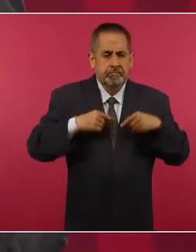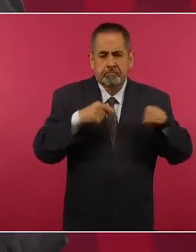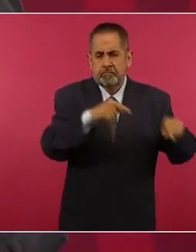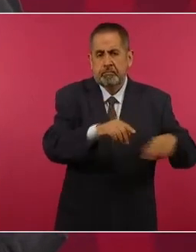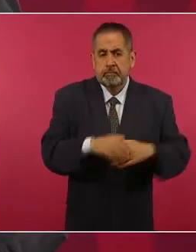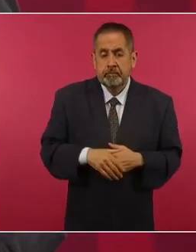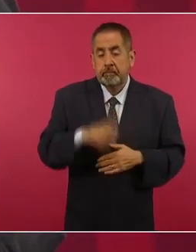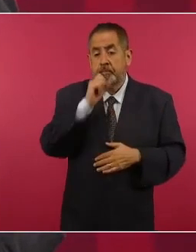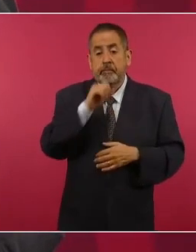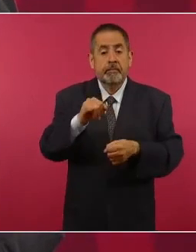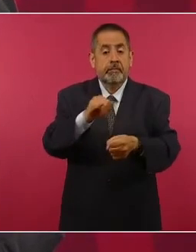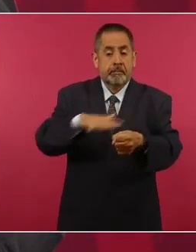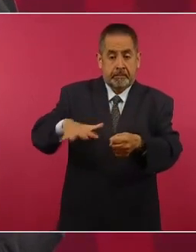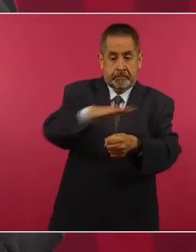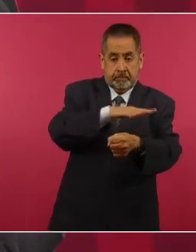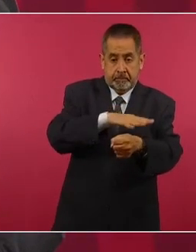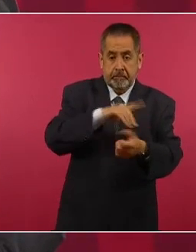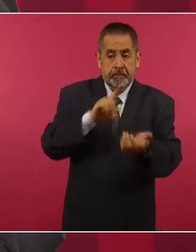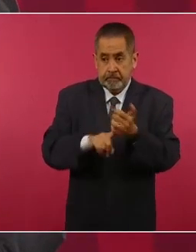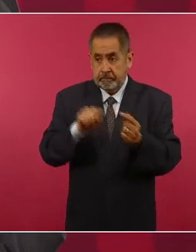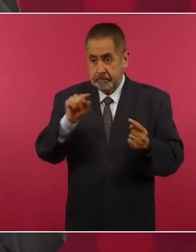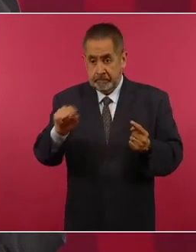el corredor del Istmo,